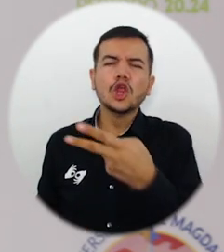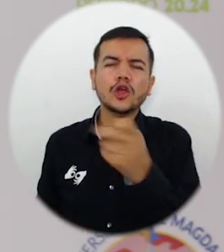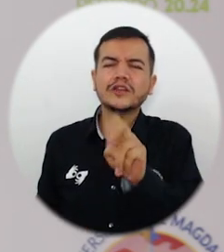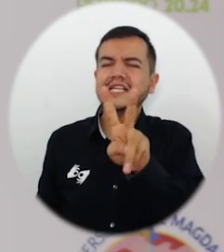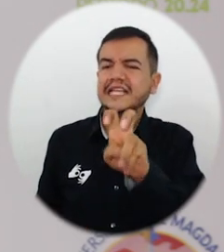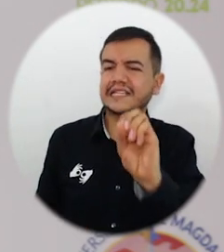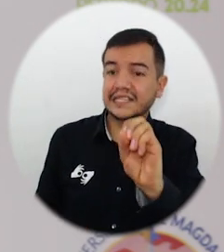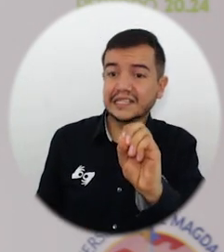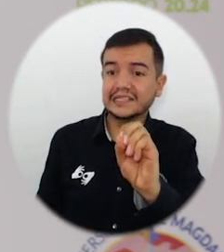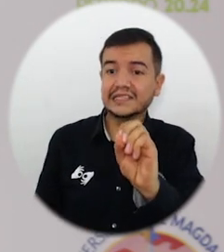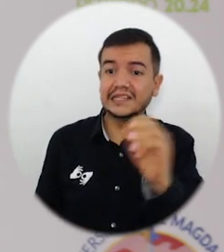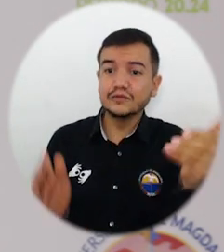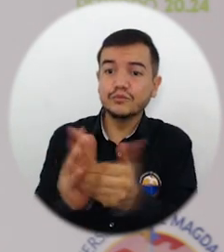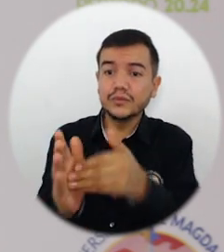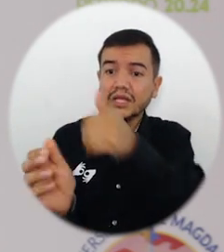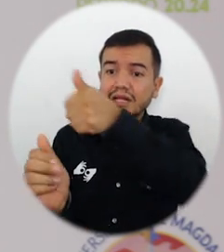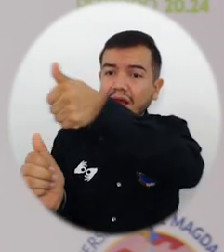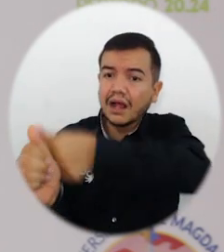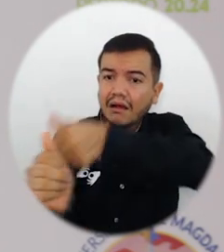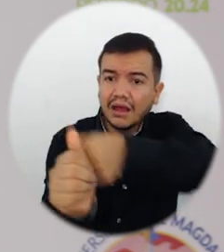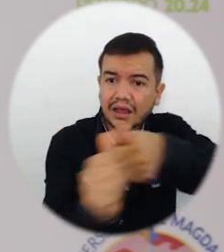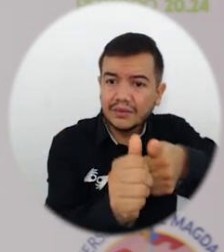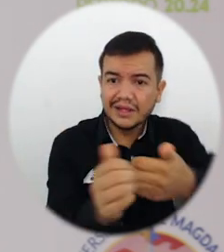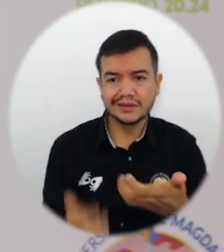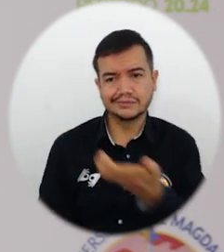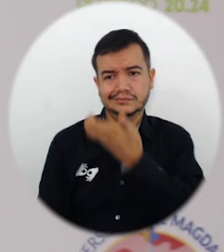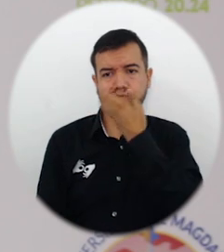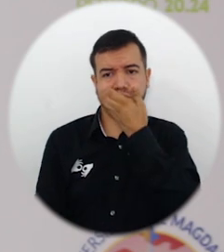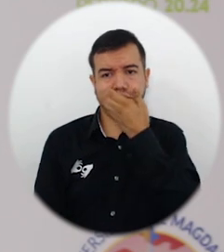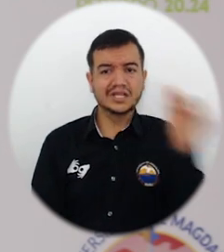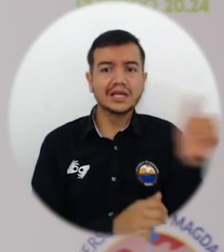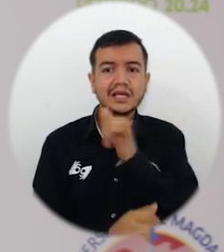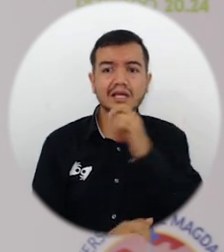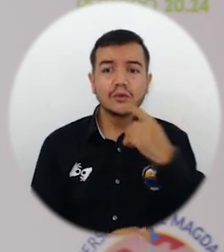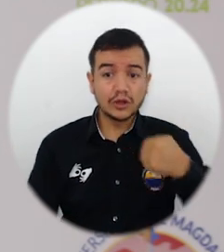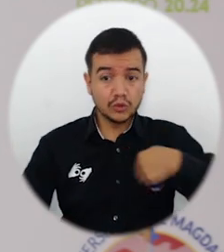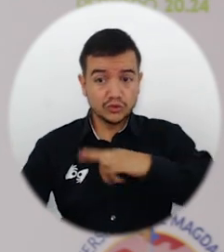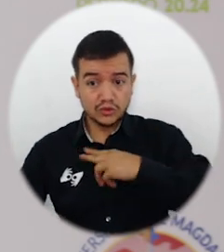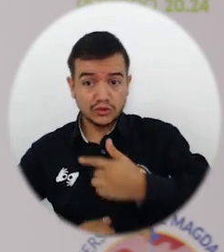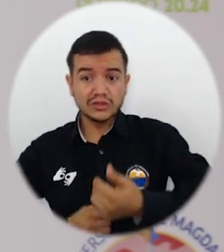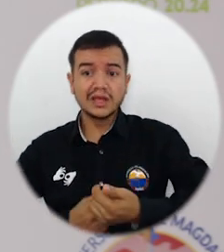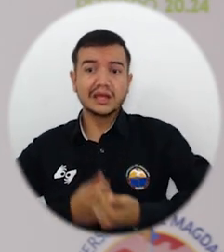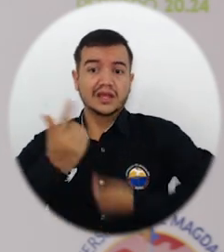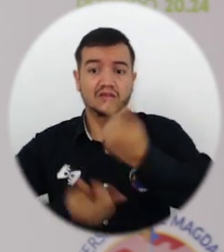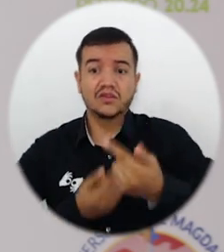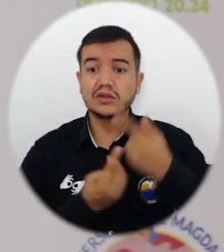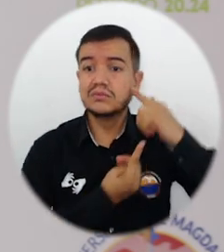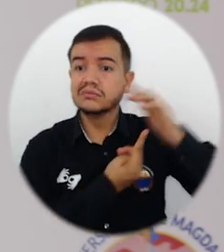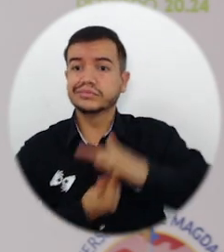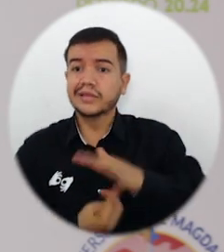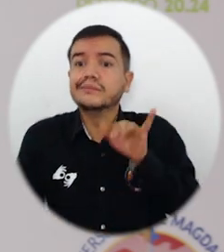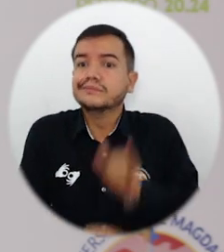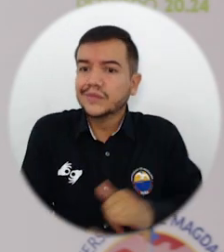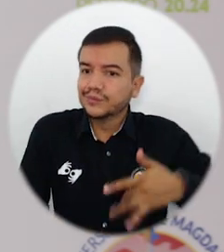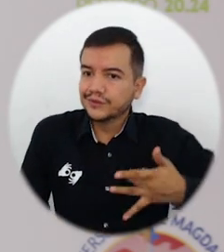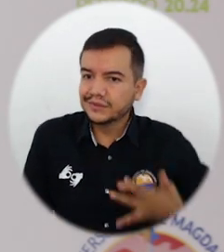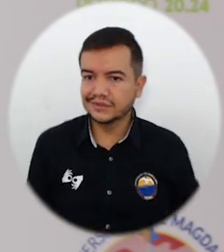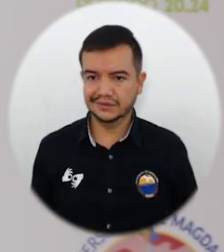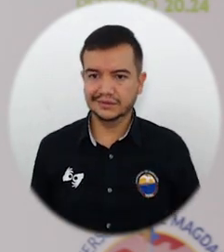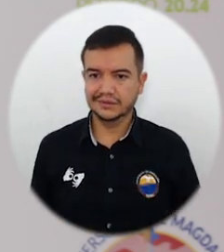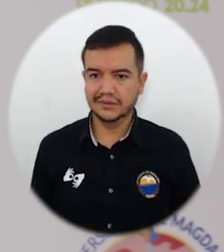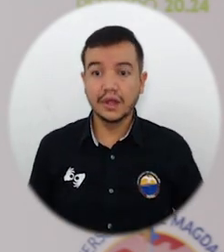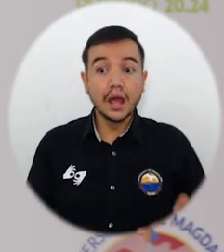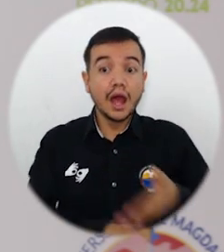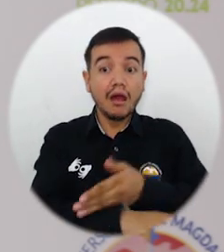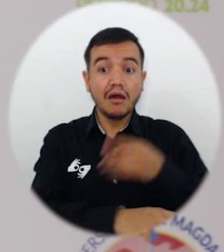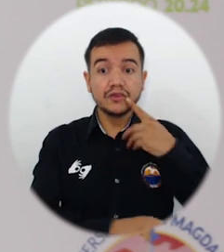es desconocer precisamente el esfuerzo que ha hecho la misma universidad. Al inicio de la pandemia se nos pretendió constreñir, recortándonos